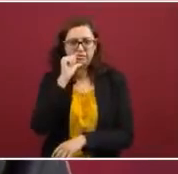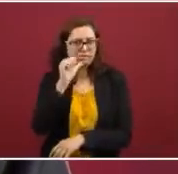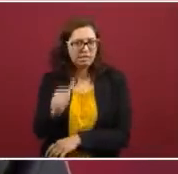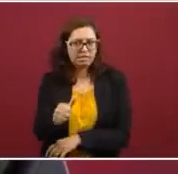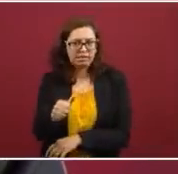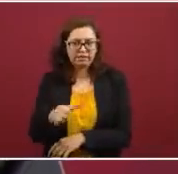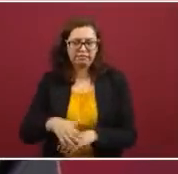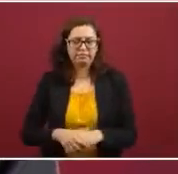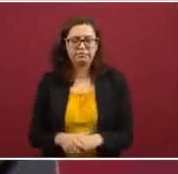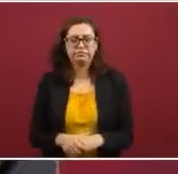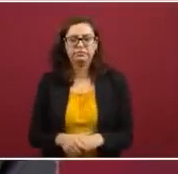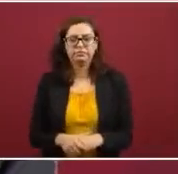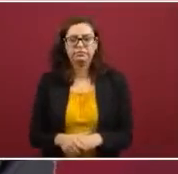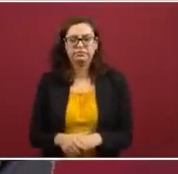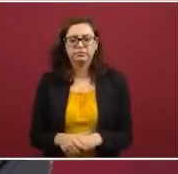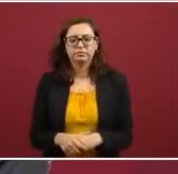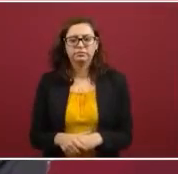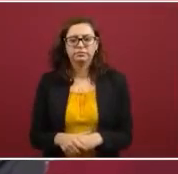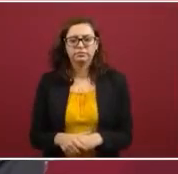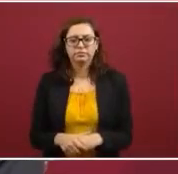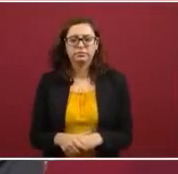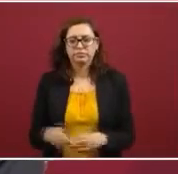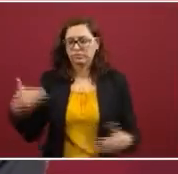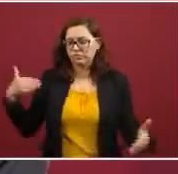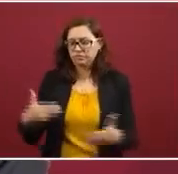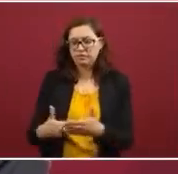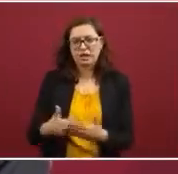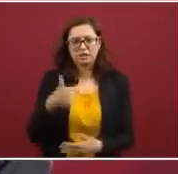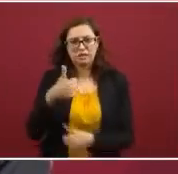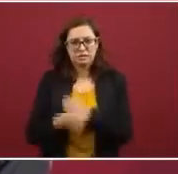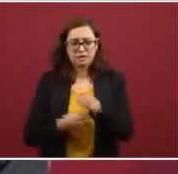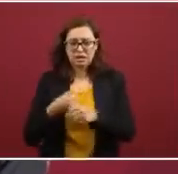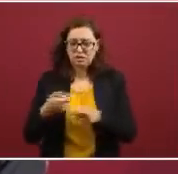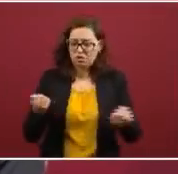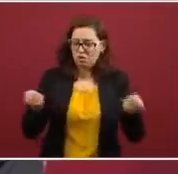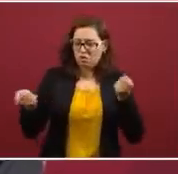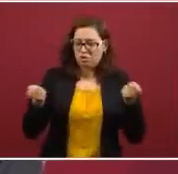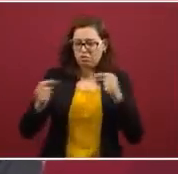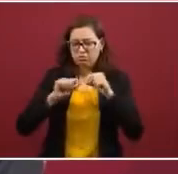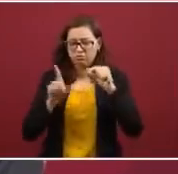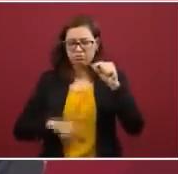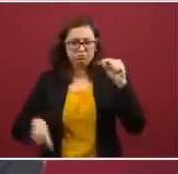en el tiempo que gobernemos el país.